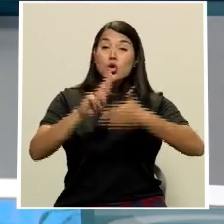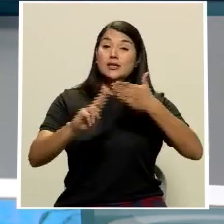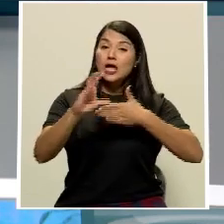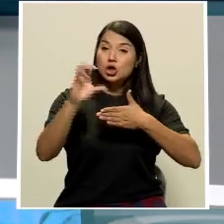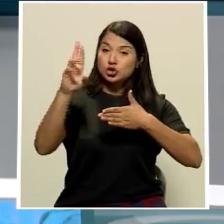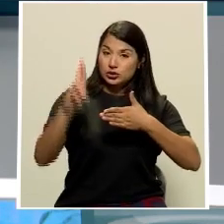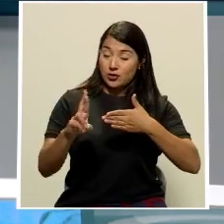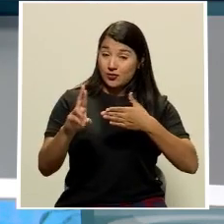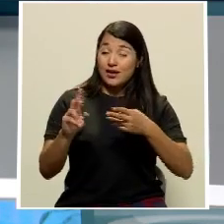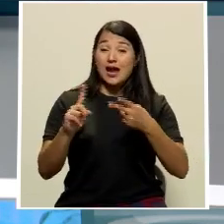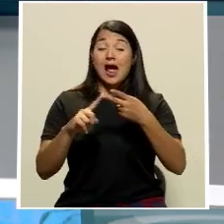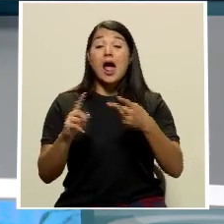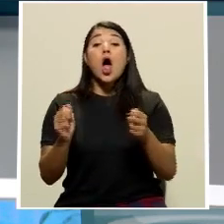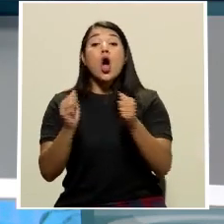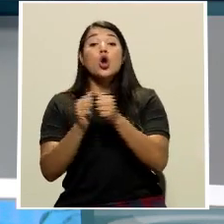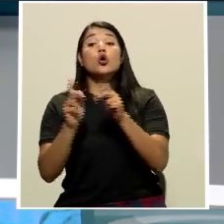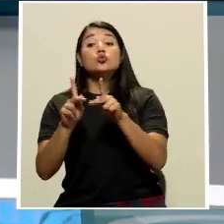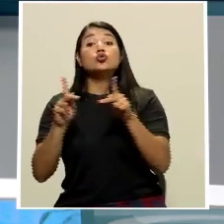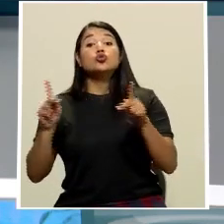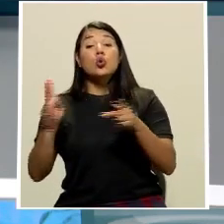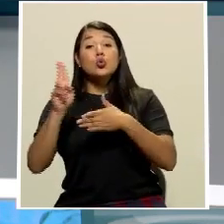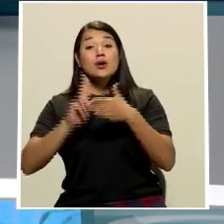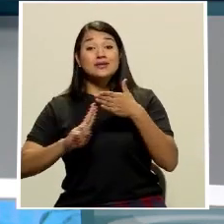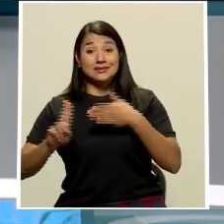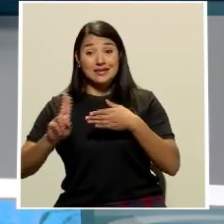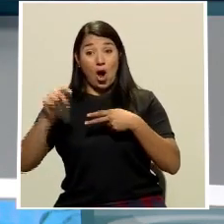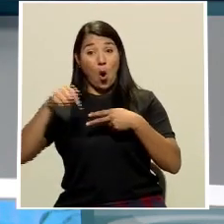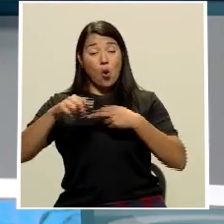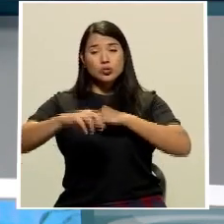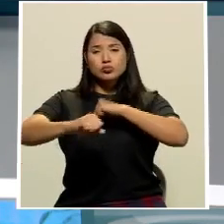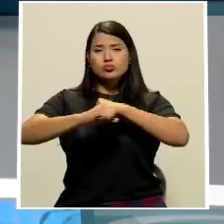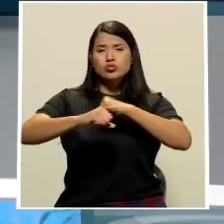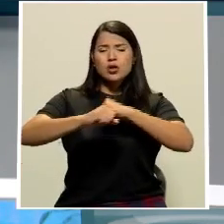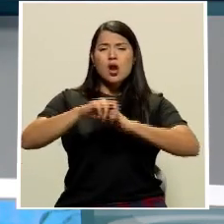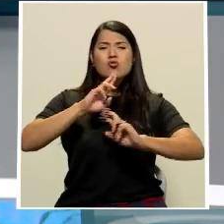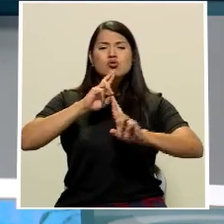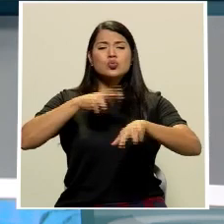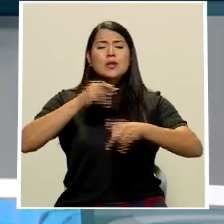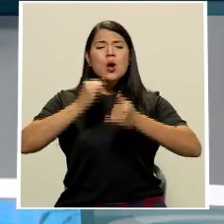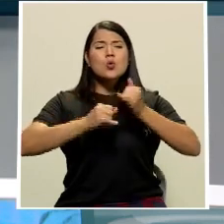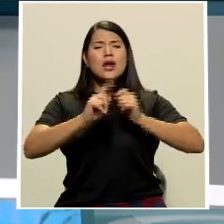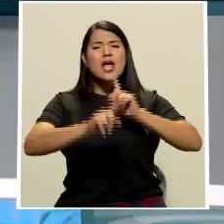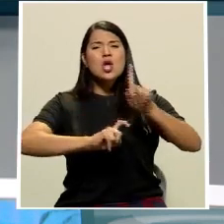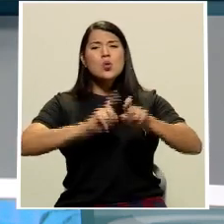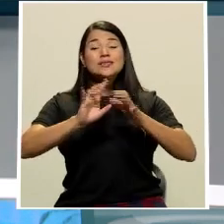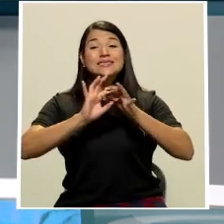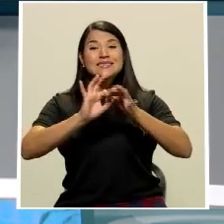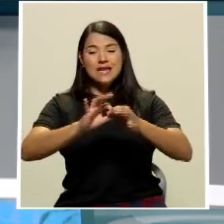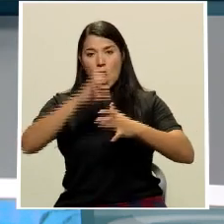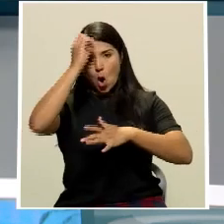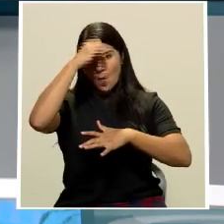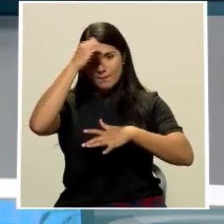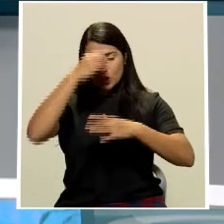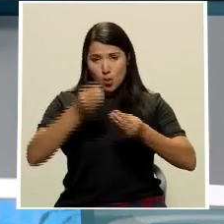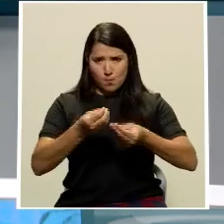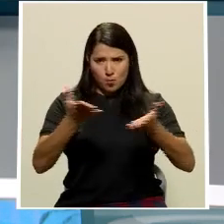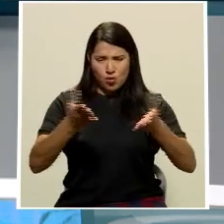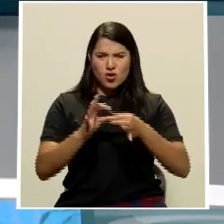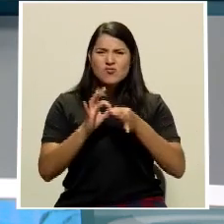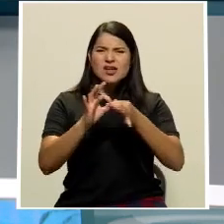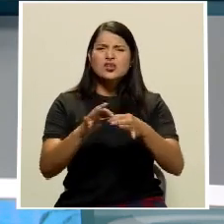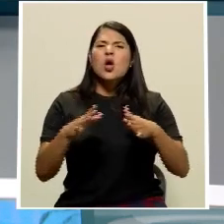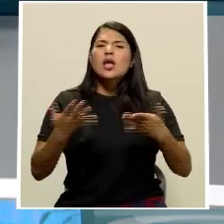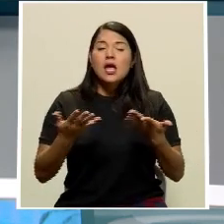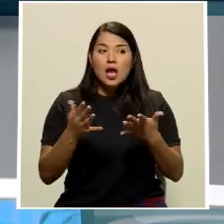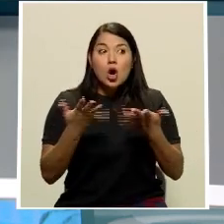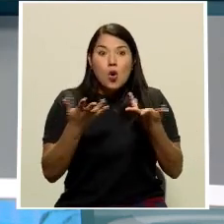con el semanario Universidad publicaron los resultados de la última encuesta de opinión pública sobre la